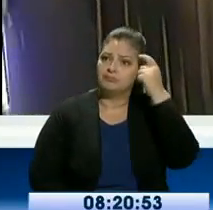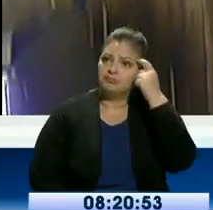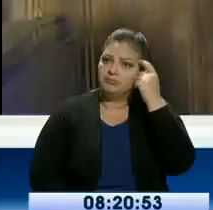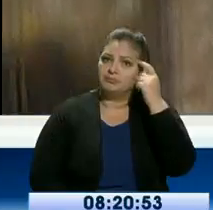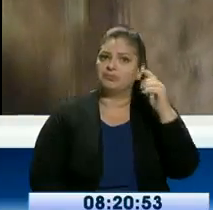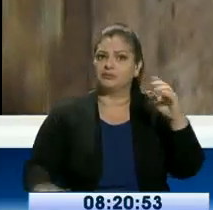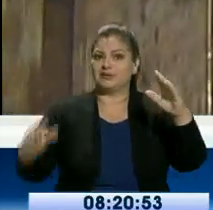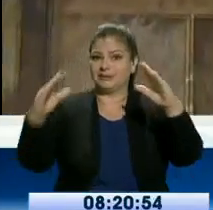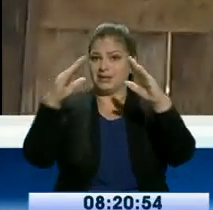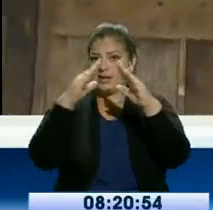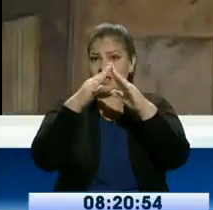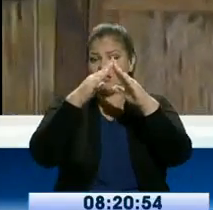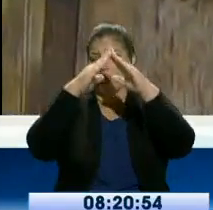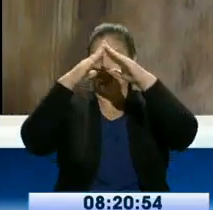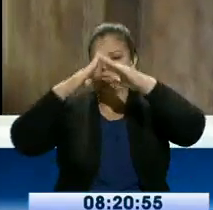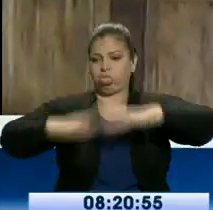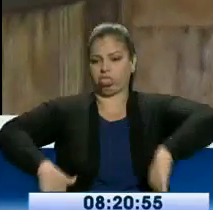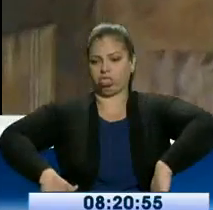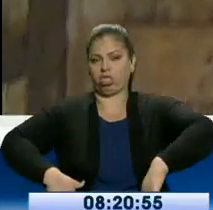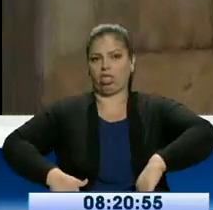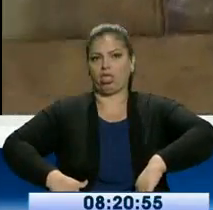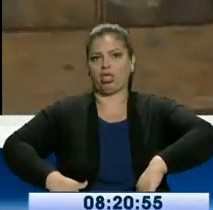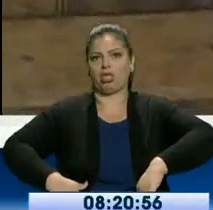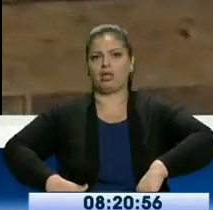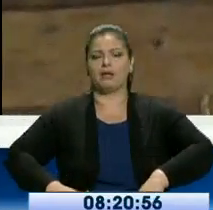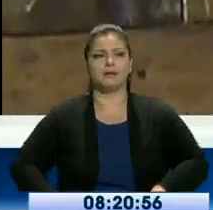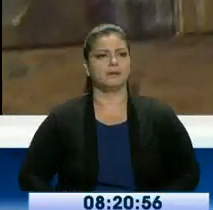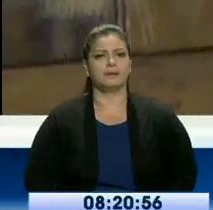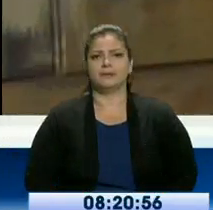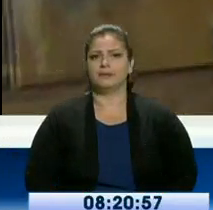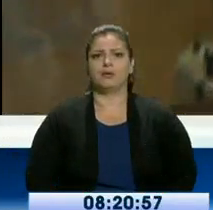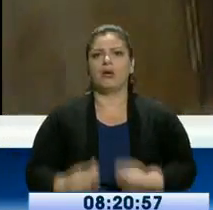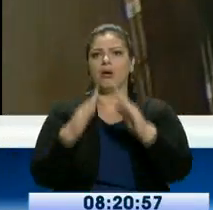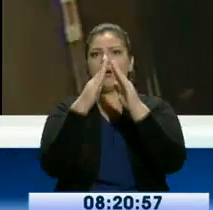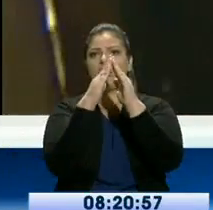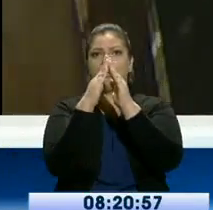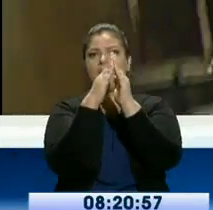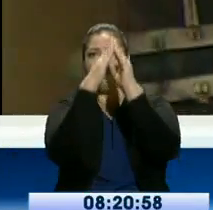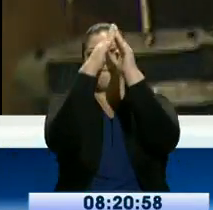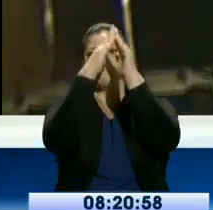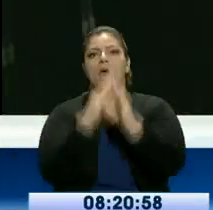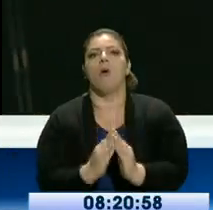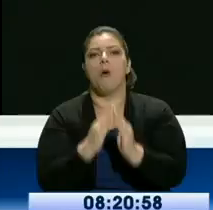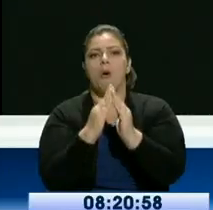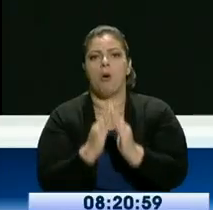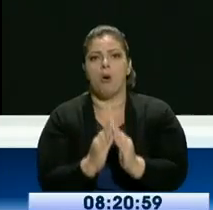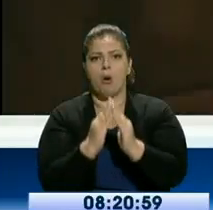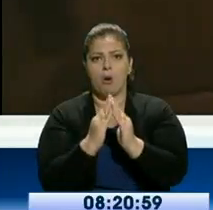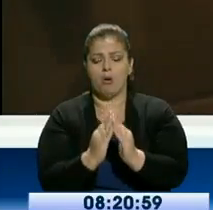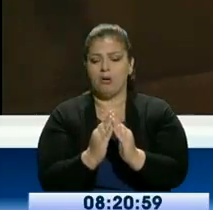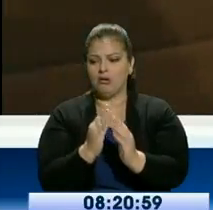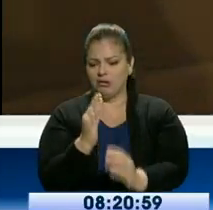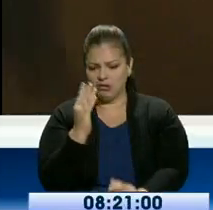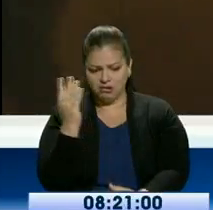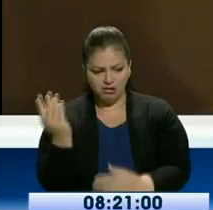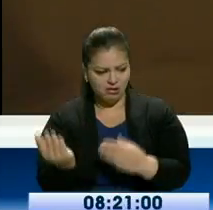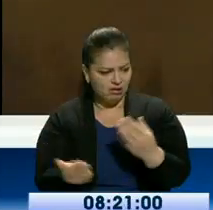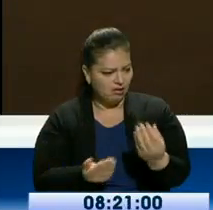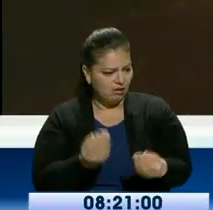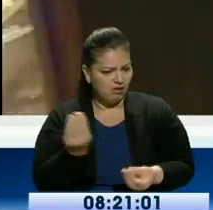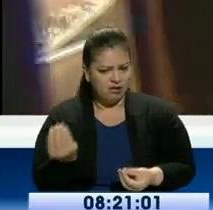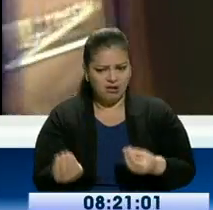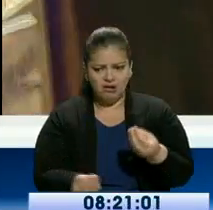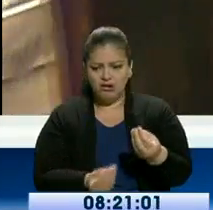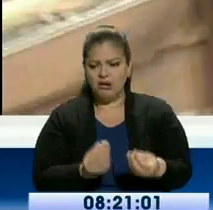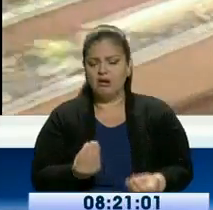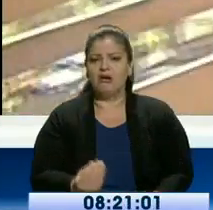pusieron unos palos para apuntalarla, para que no se caiga, pero de aquí mañana eso ya no va a aguantar más y se va a caer. Y va a perjudicar a la vecina de al lado